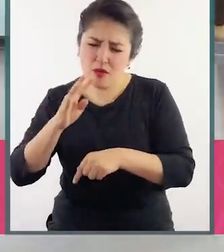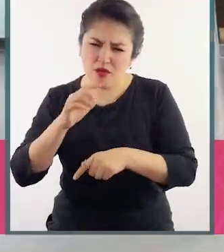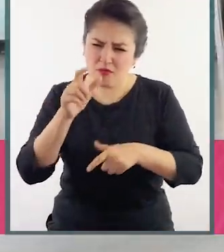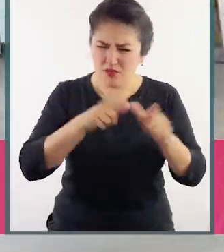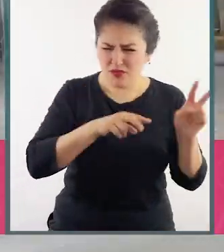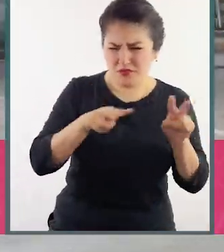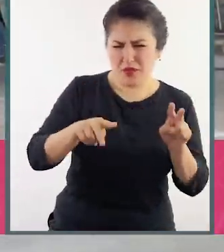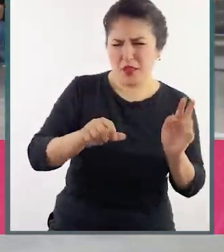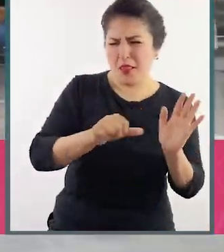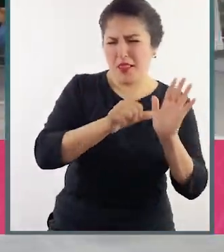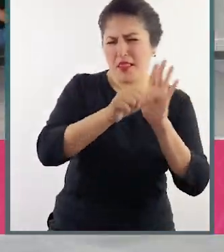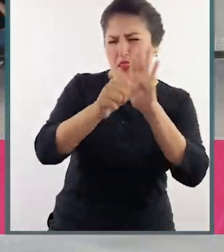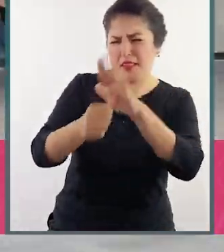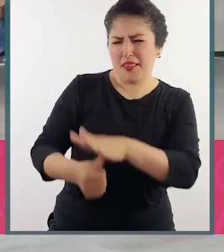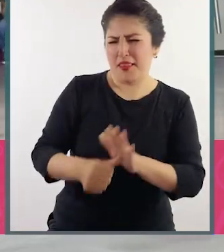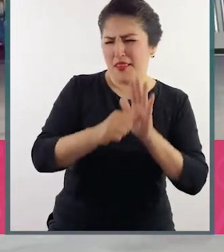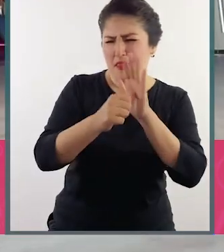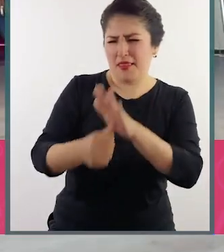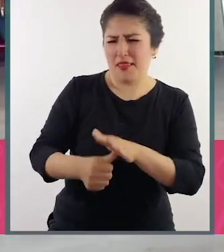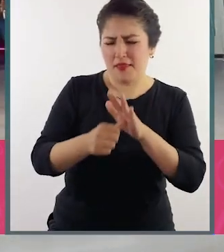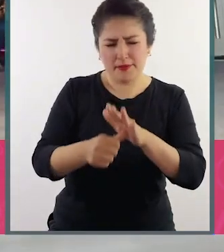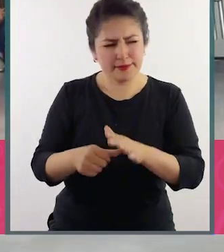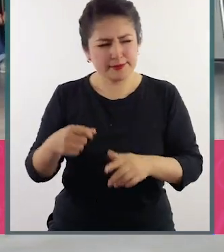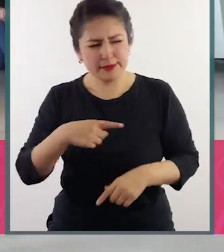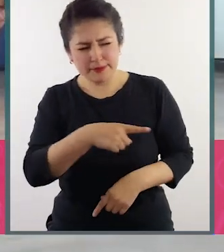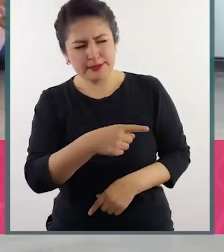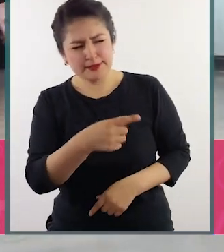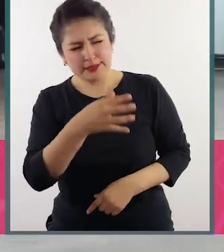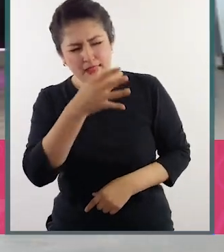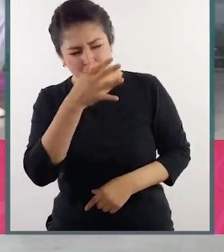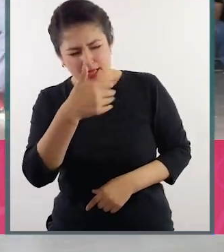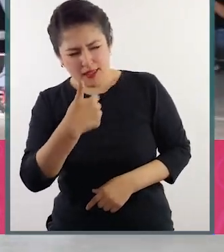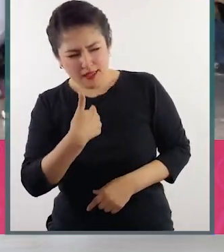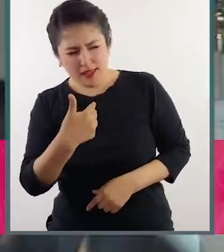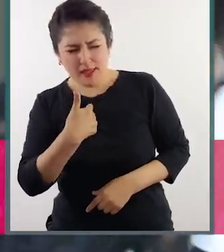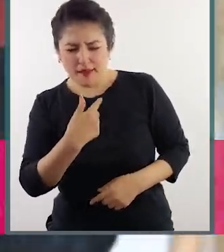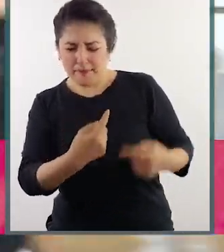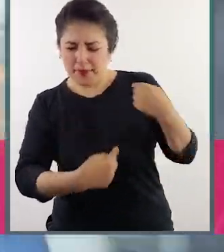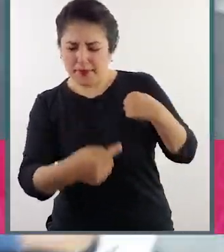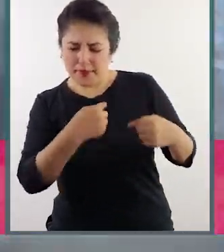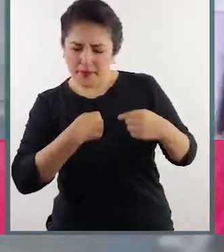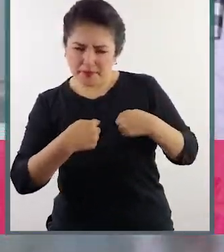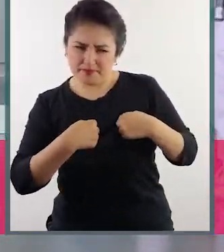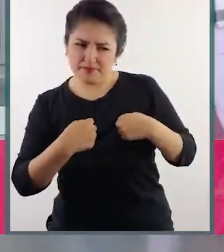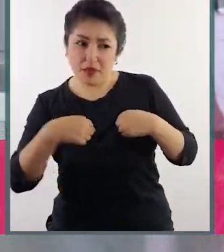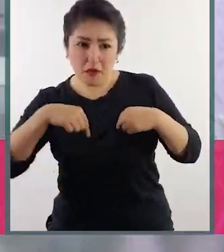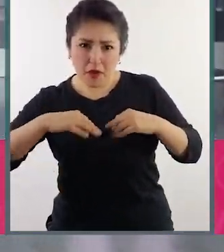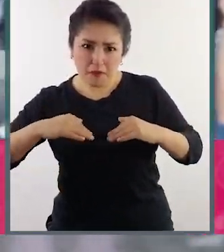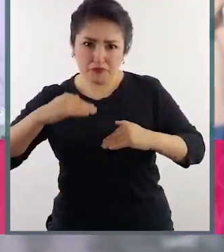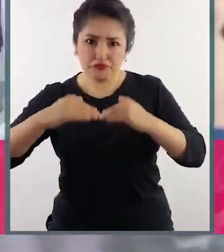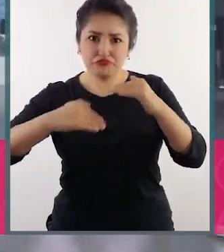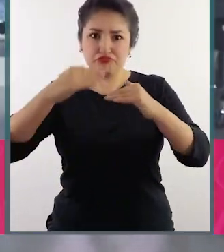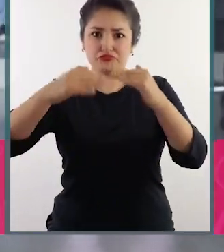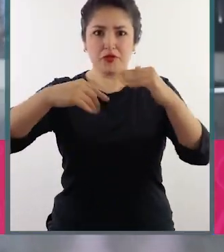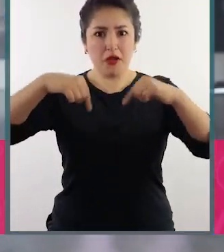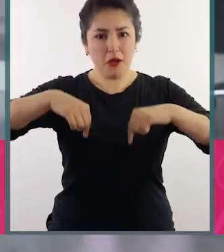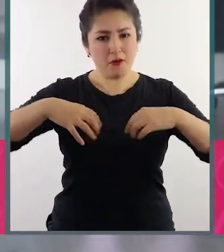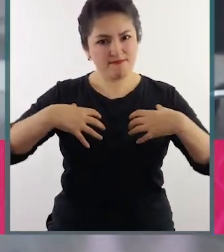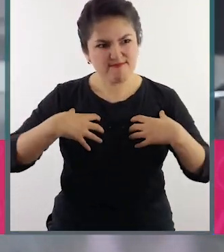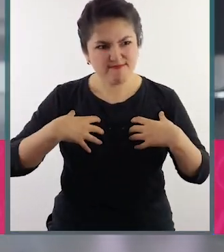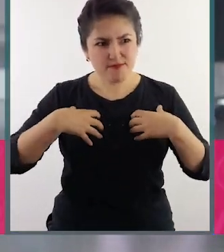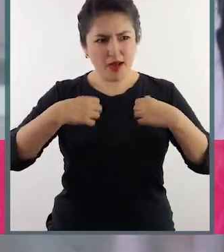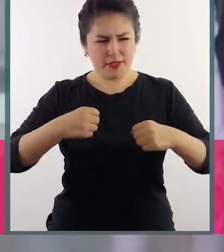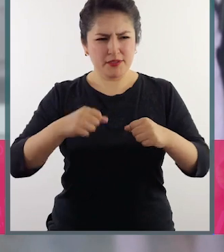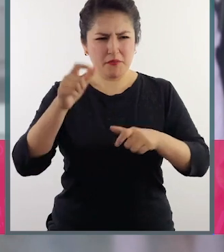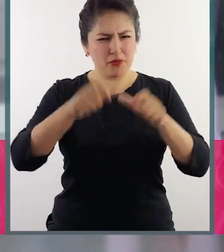Los años hicieron que todo aquello por lo que se burlaron en su niñez, hoy sea su fortaleza y se hiciera conocido